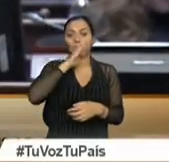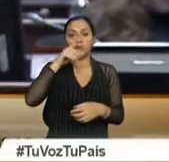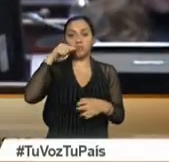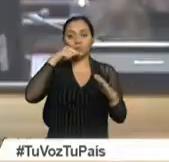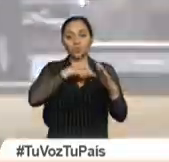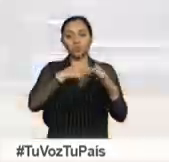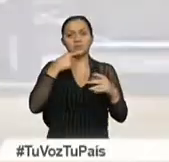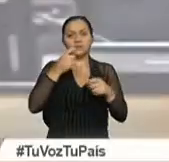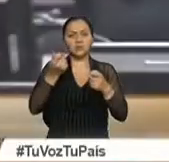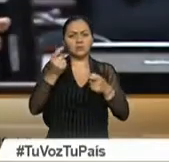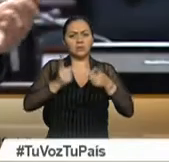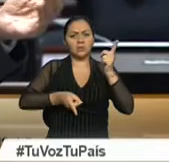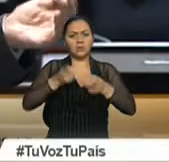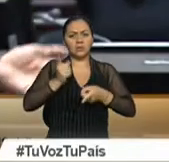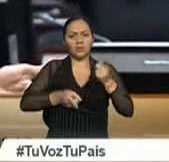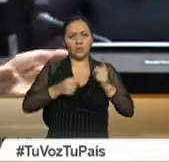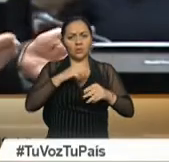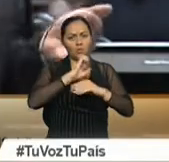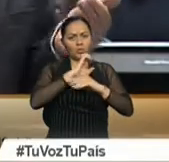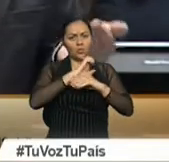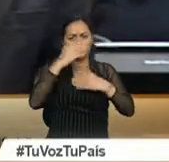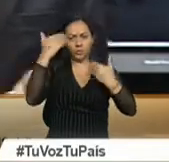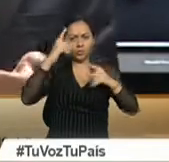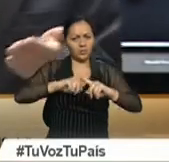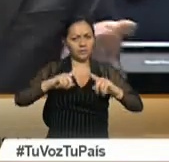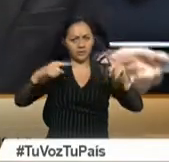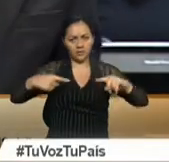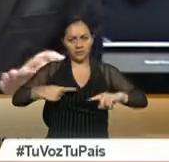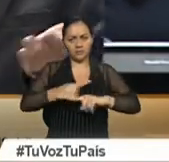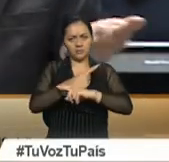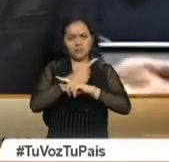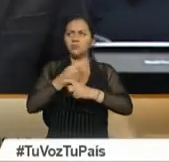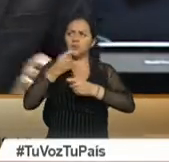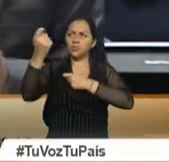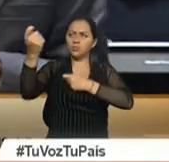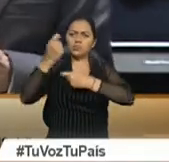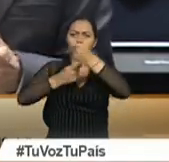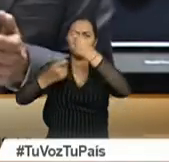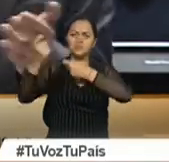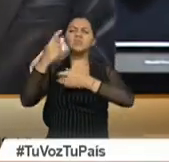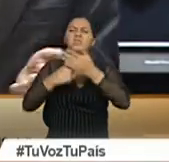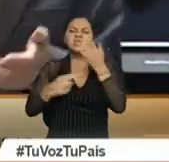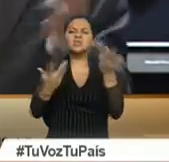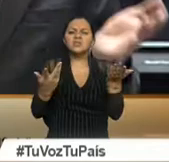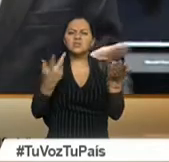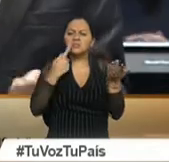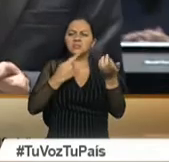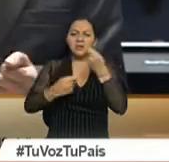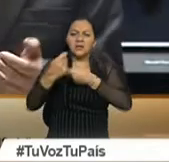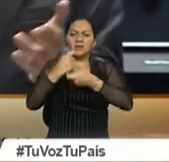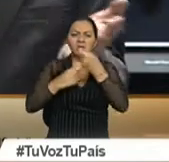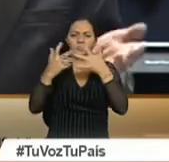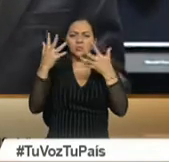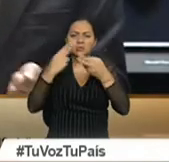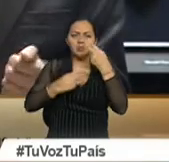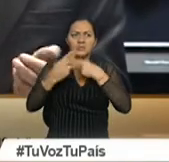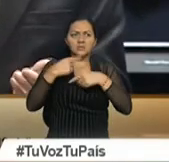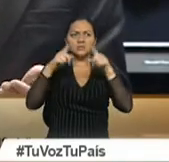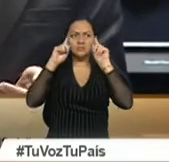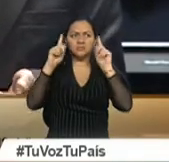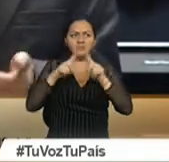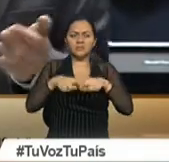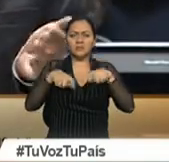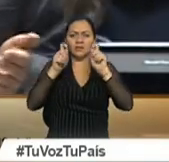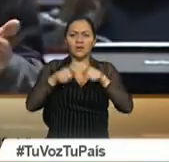casi dictadura, que hemos vendido y que nos ha comprado Bielorrusia para que se trate de firmar este